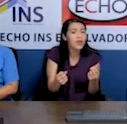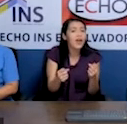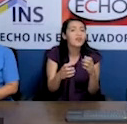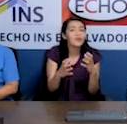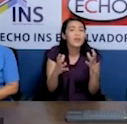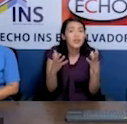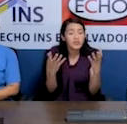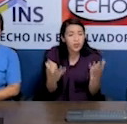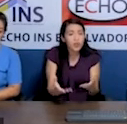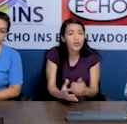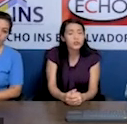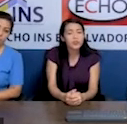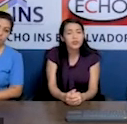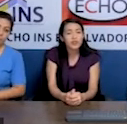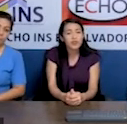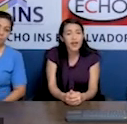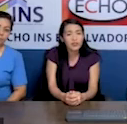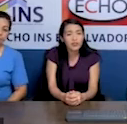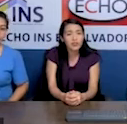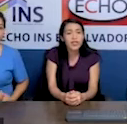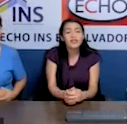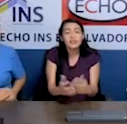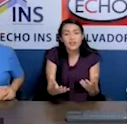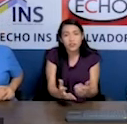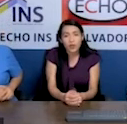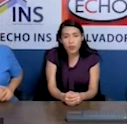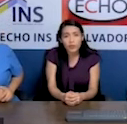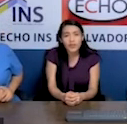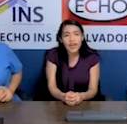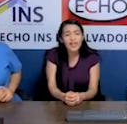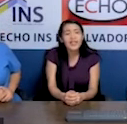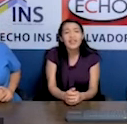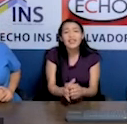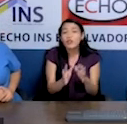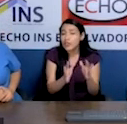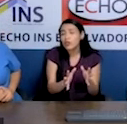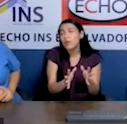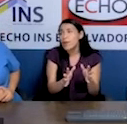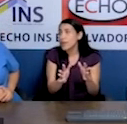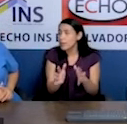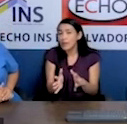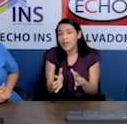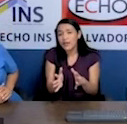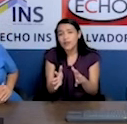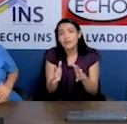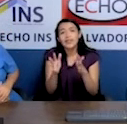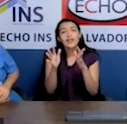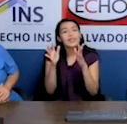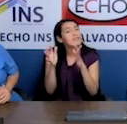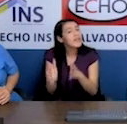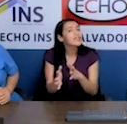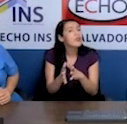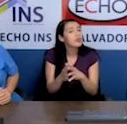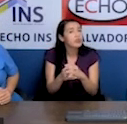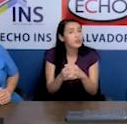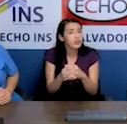estreñimiento prolongado, no expulsión de flatos, distensión abdominal, y los síntomas van a depender